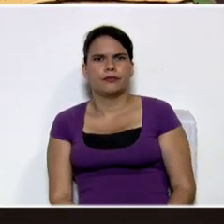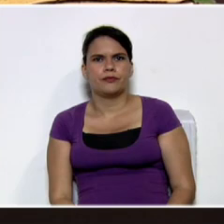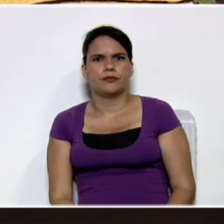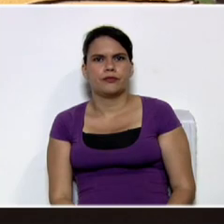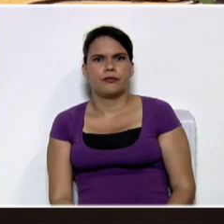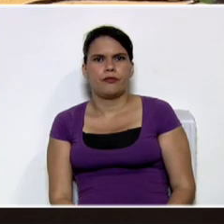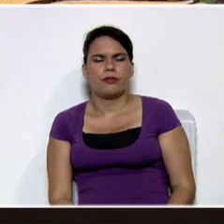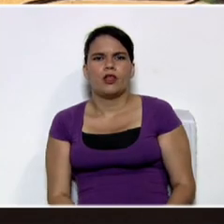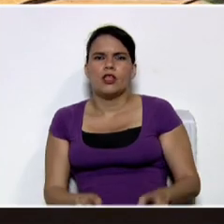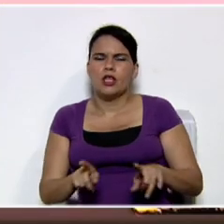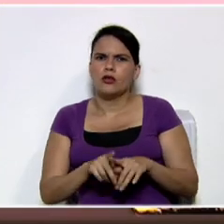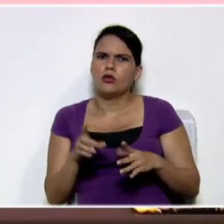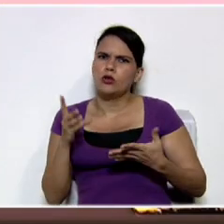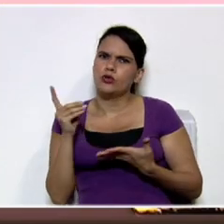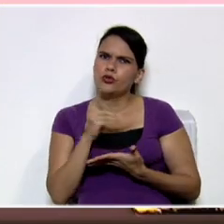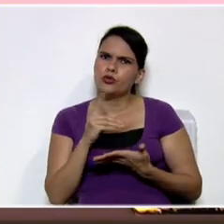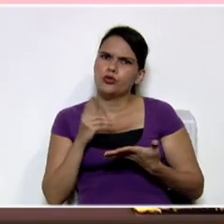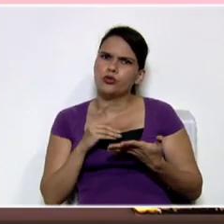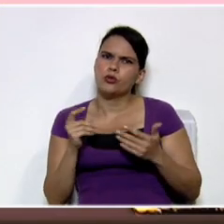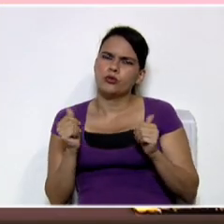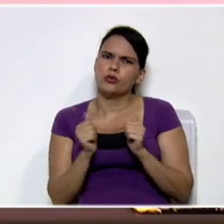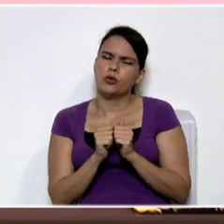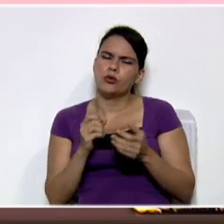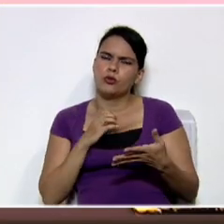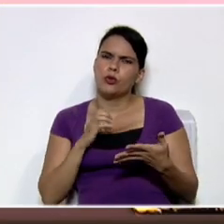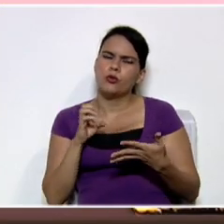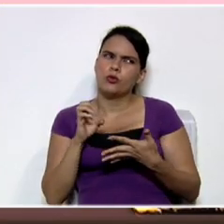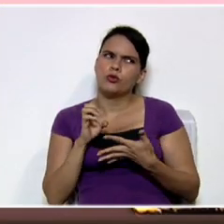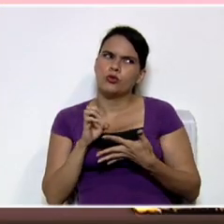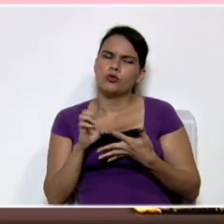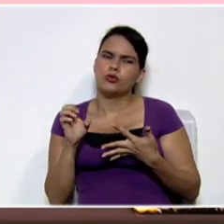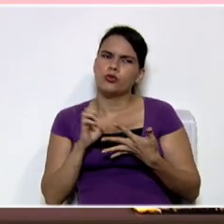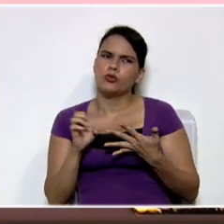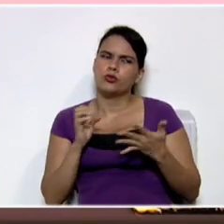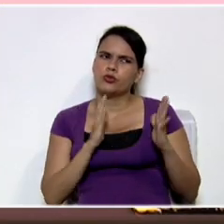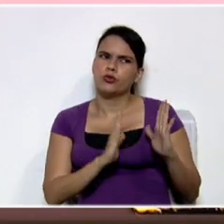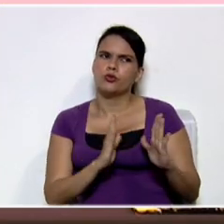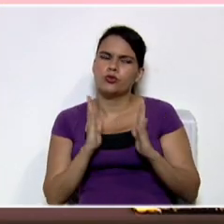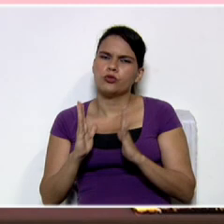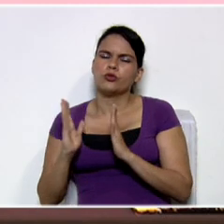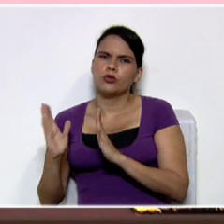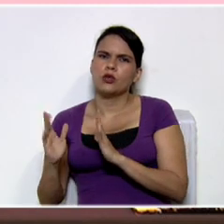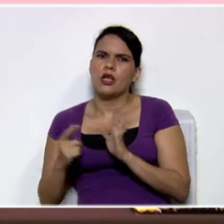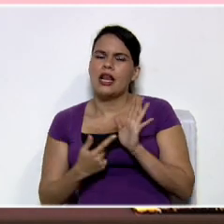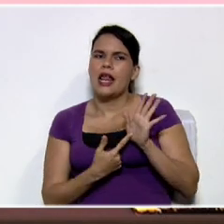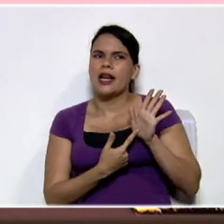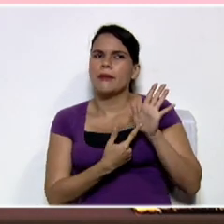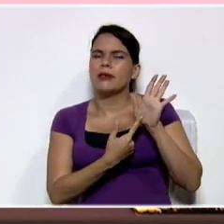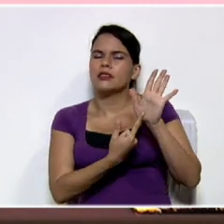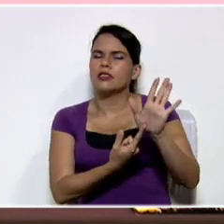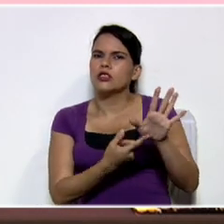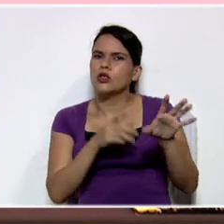los petroglifos lo podemos clasificar de acuerdo a, primero, la representación de animales